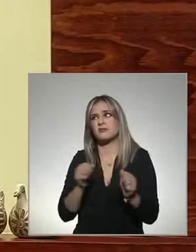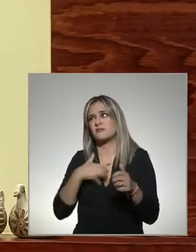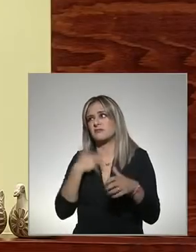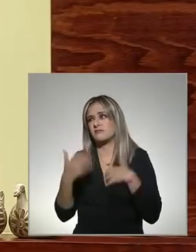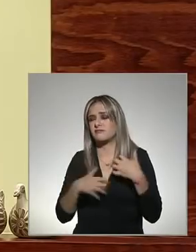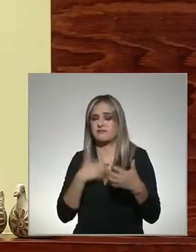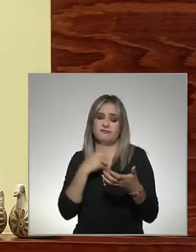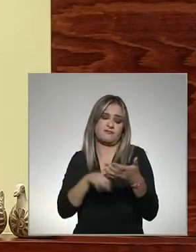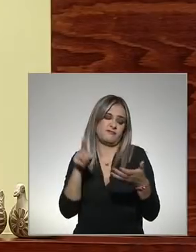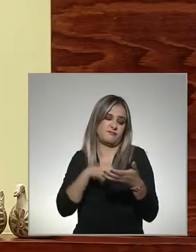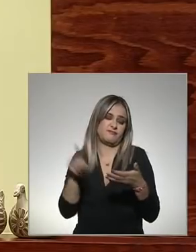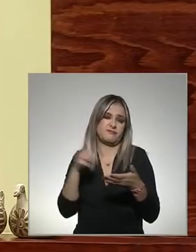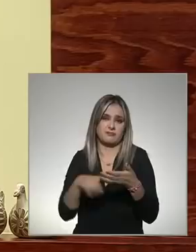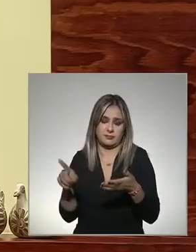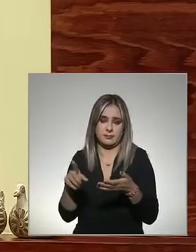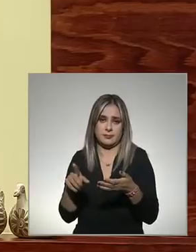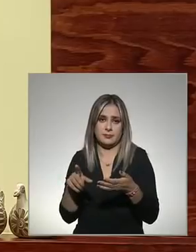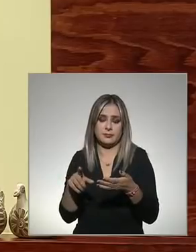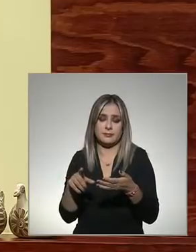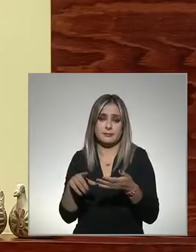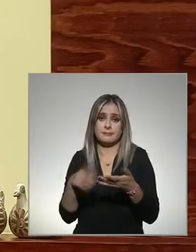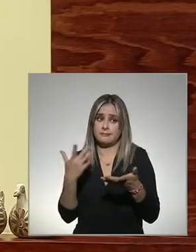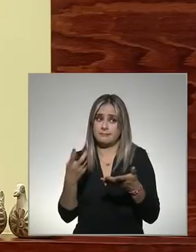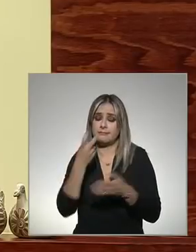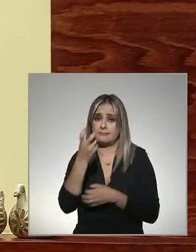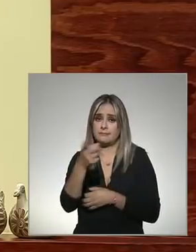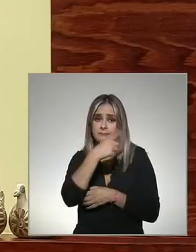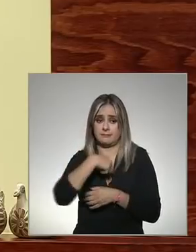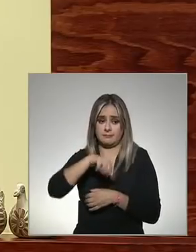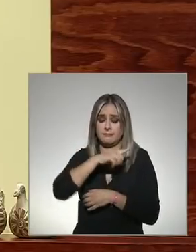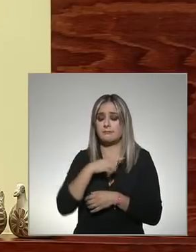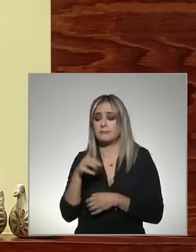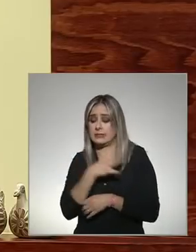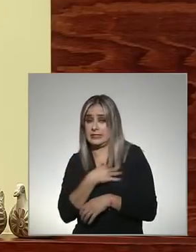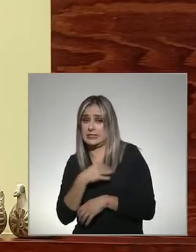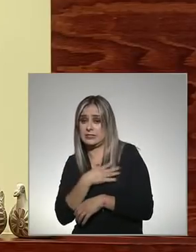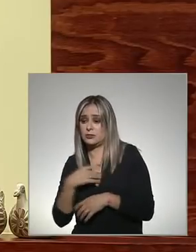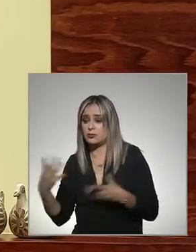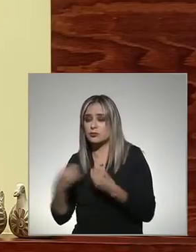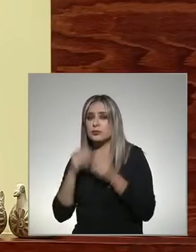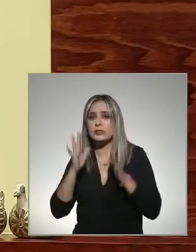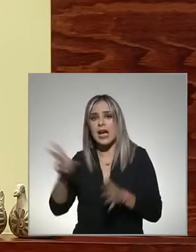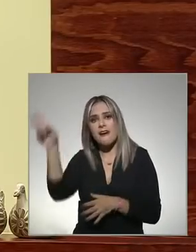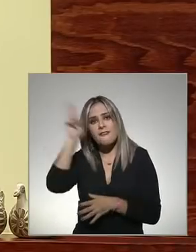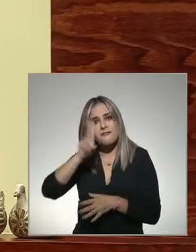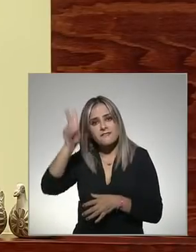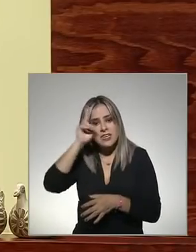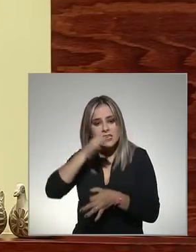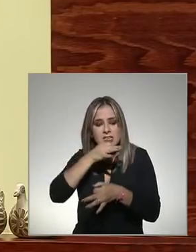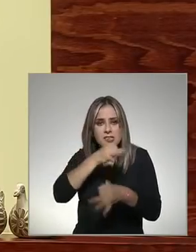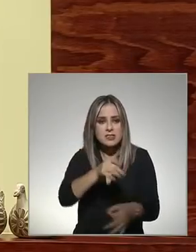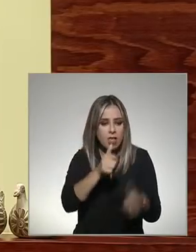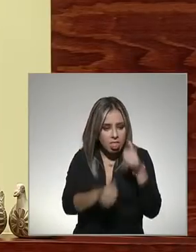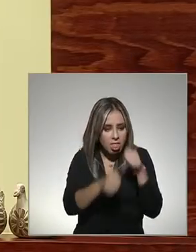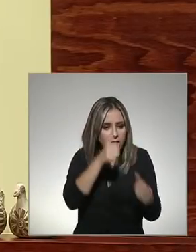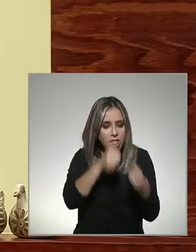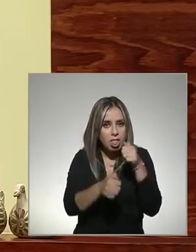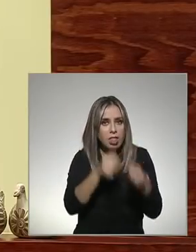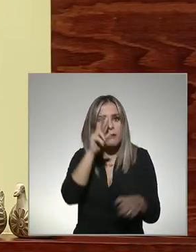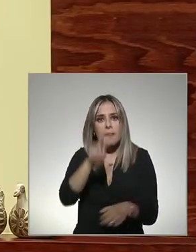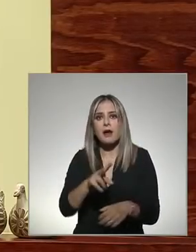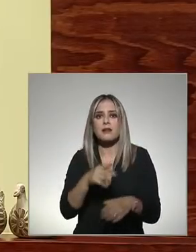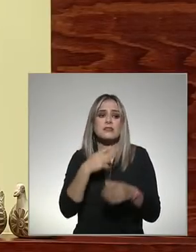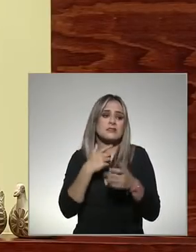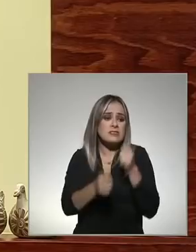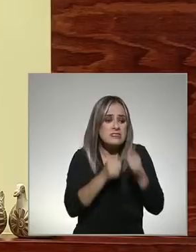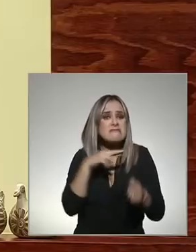de inmediato. Tanto nosotros como nuestros hijos nos hemos hecho adictos a los aparatos y muy intolerantes a la